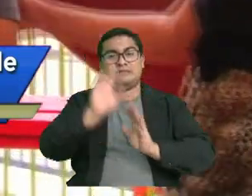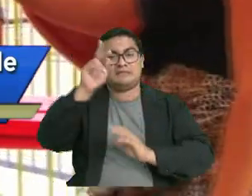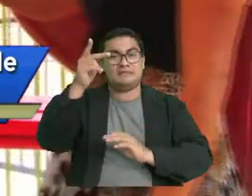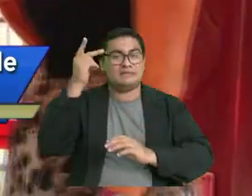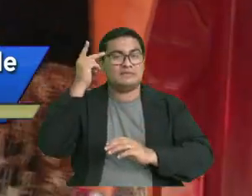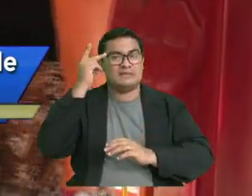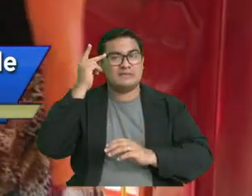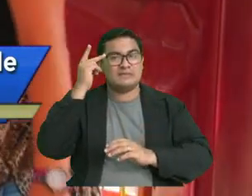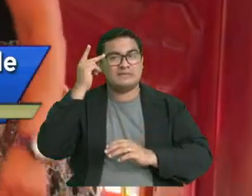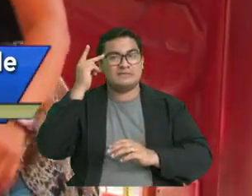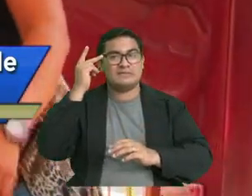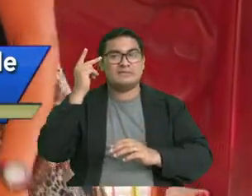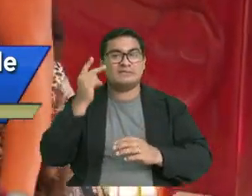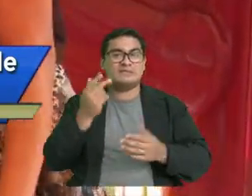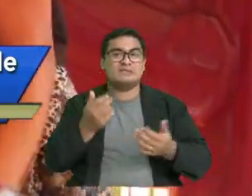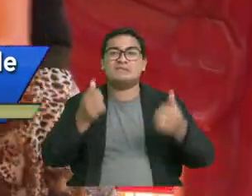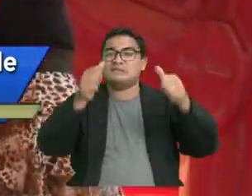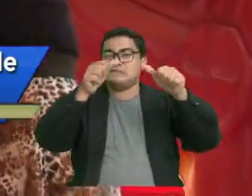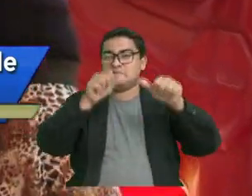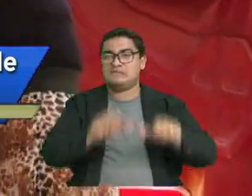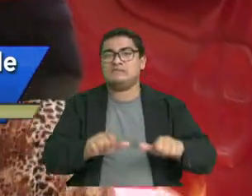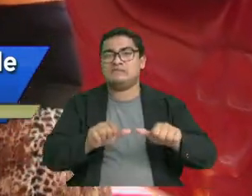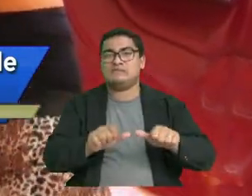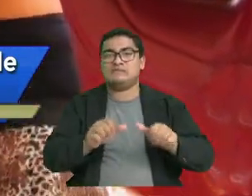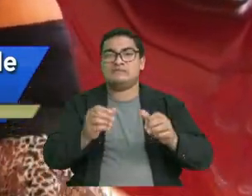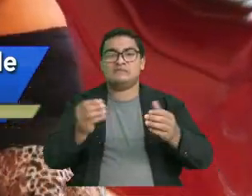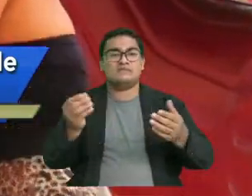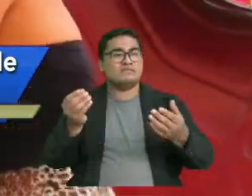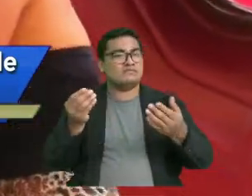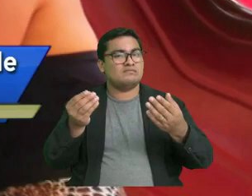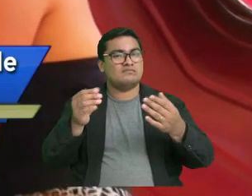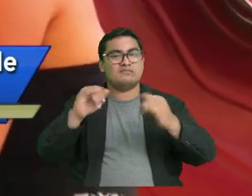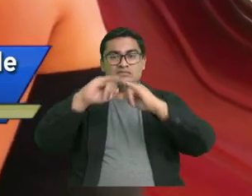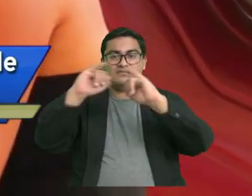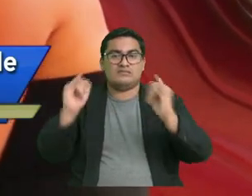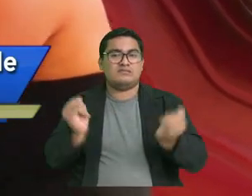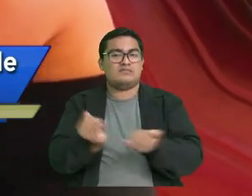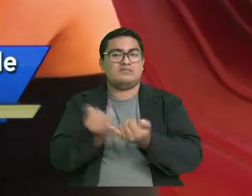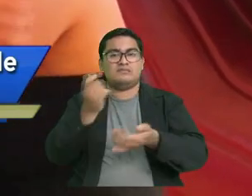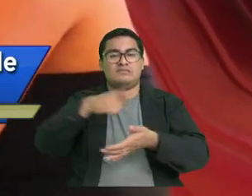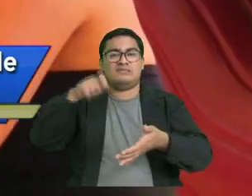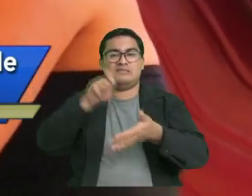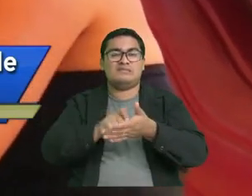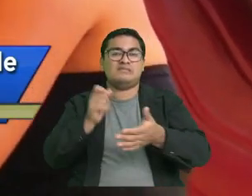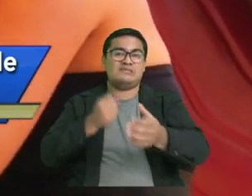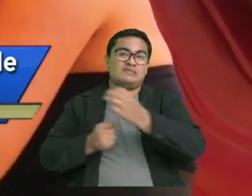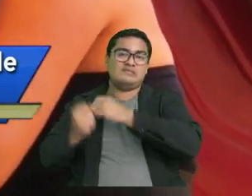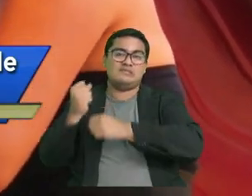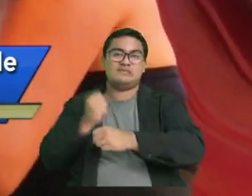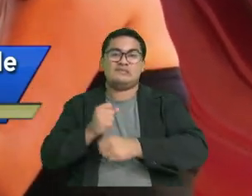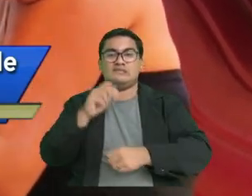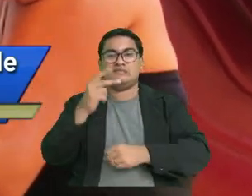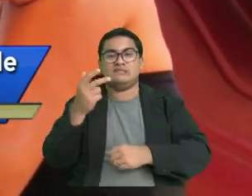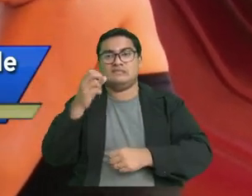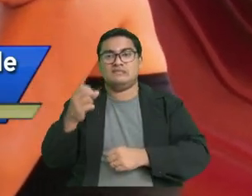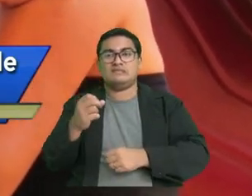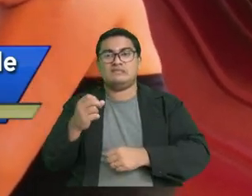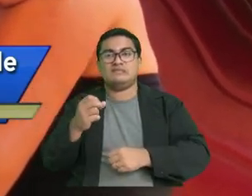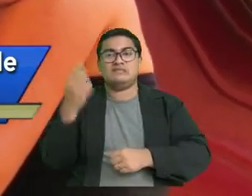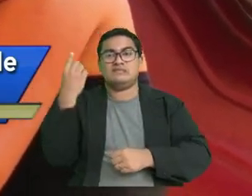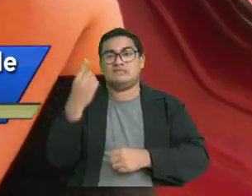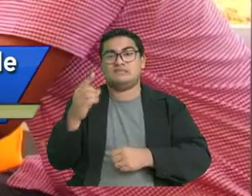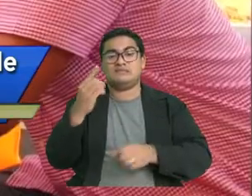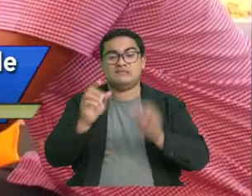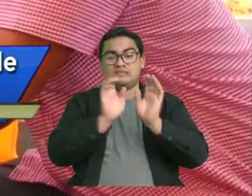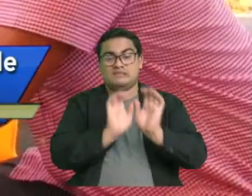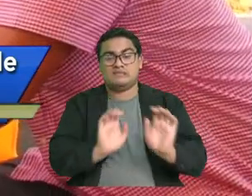de 1990, ahí también se aprueban varias convenciones en los años 80, la convención de los derechos de